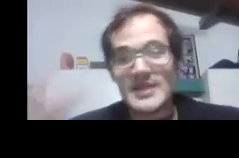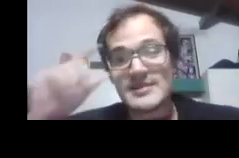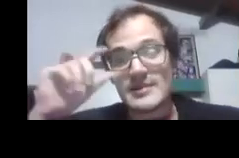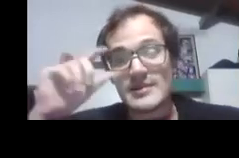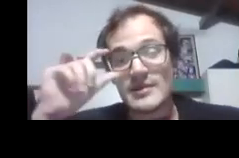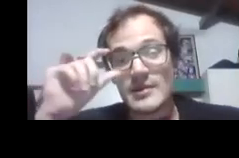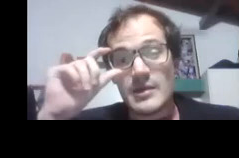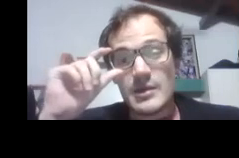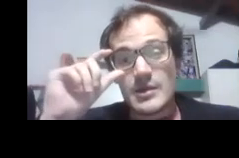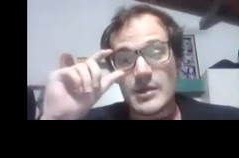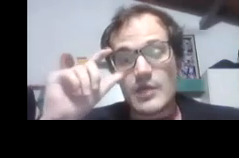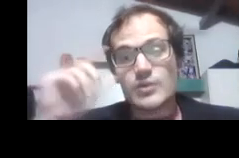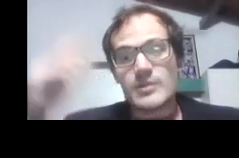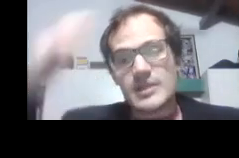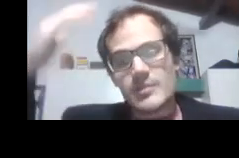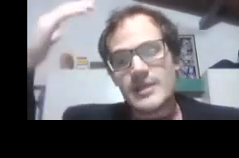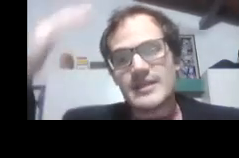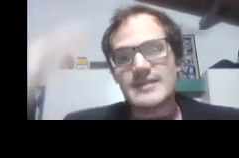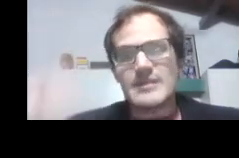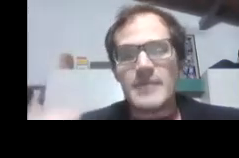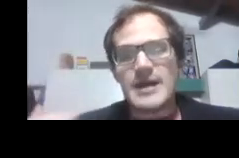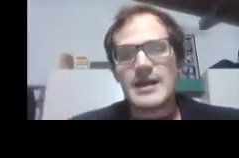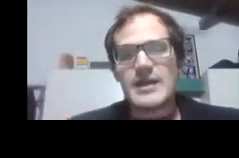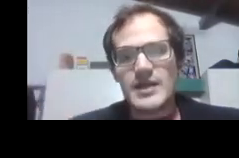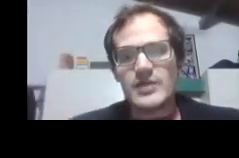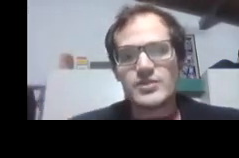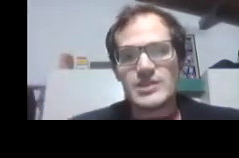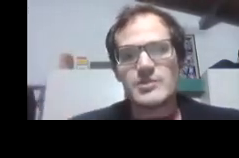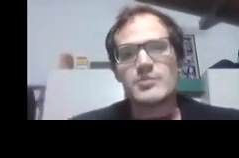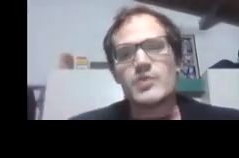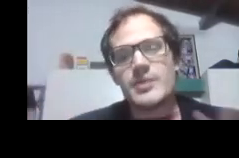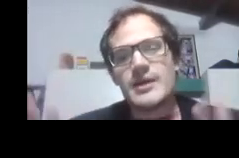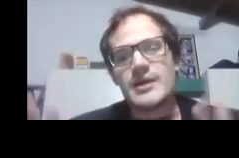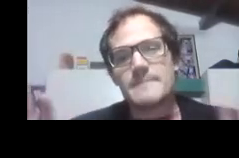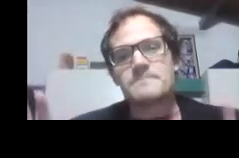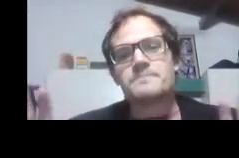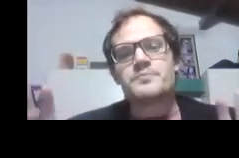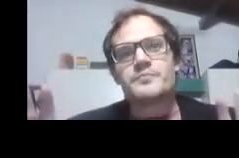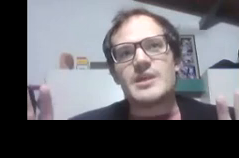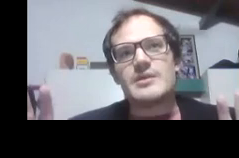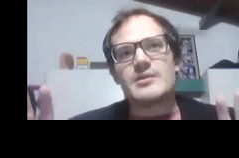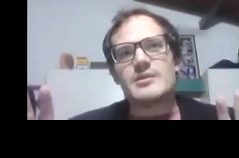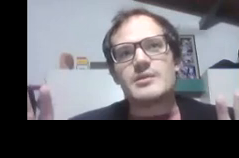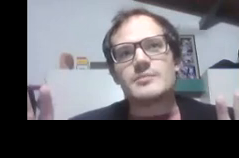si en nuestro golpe de independencia? Y es justamente parte de esa máscara de Fernando VII, es para